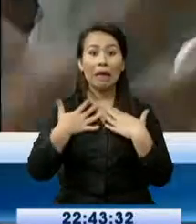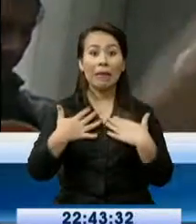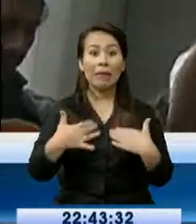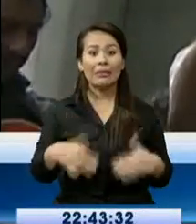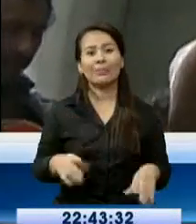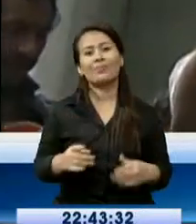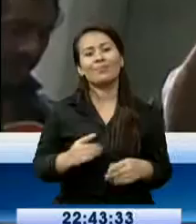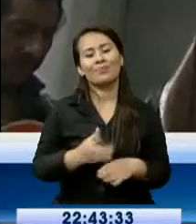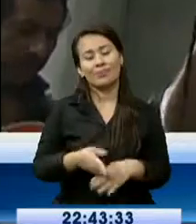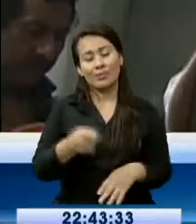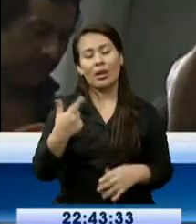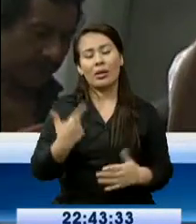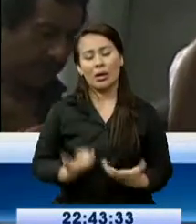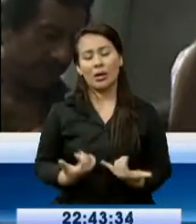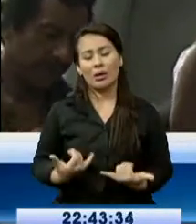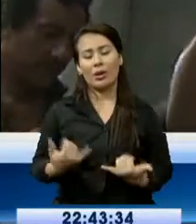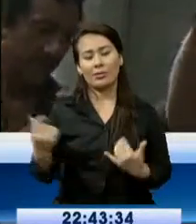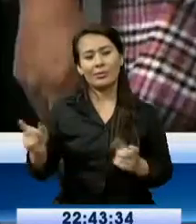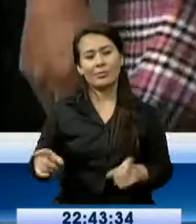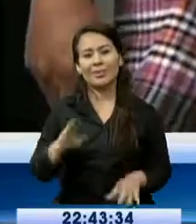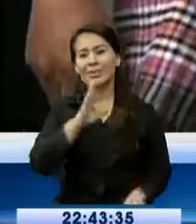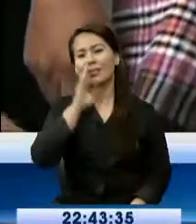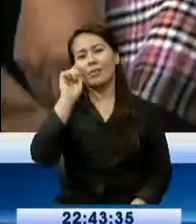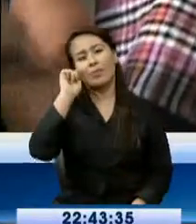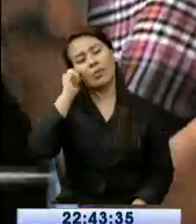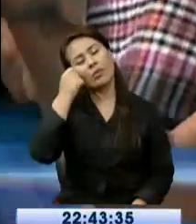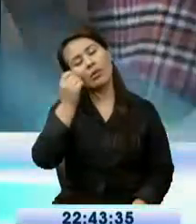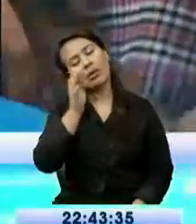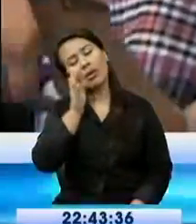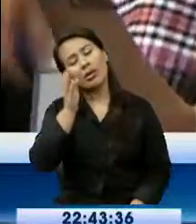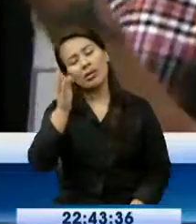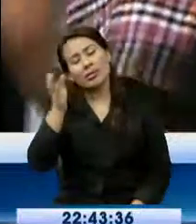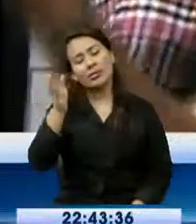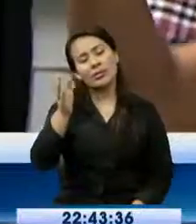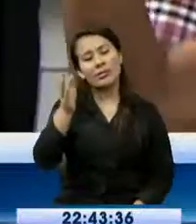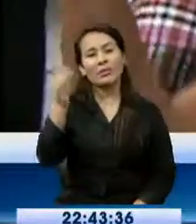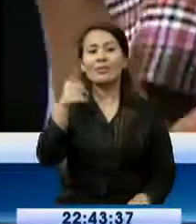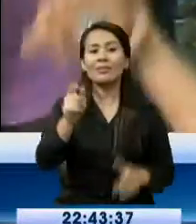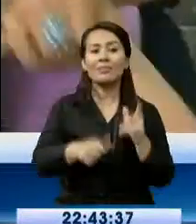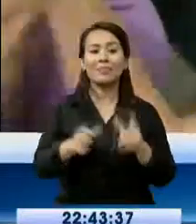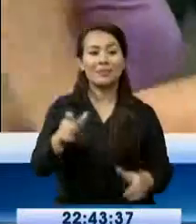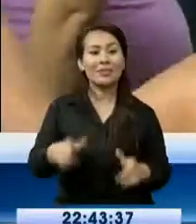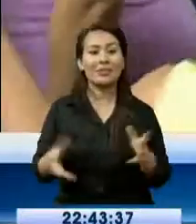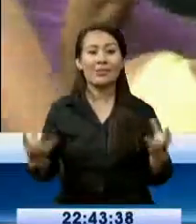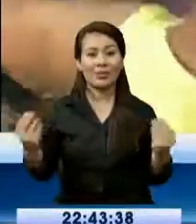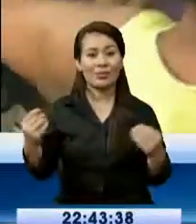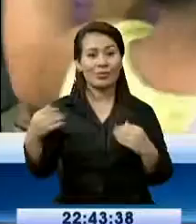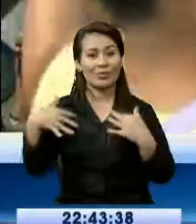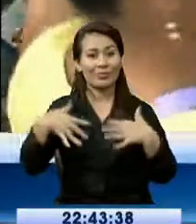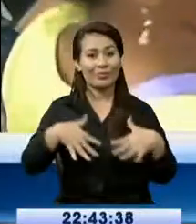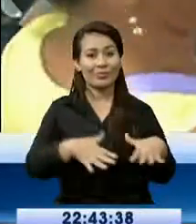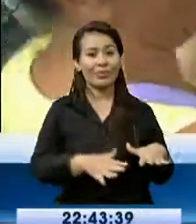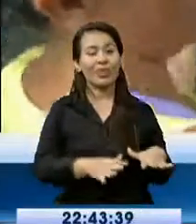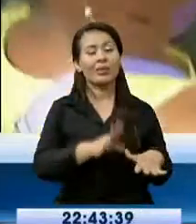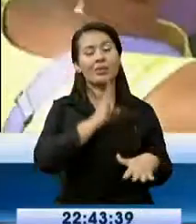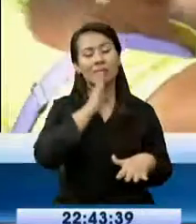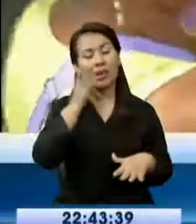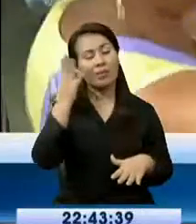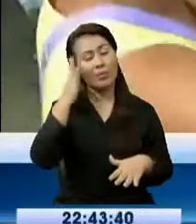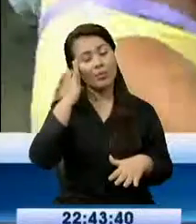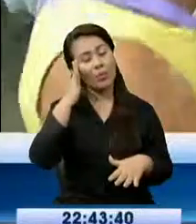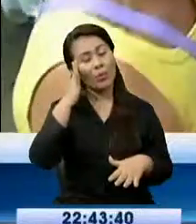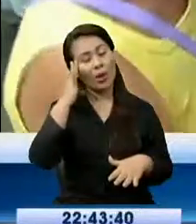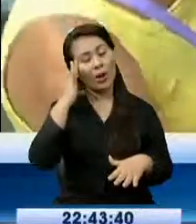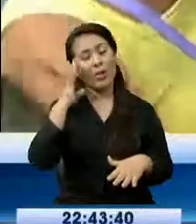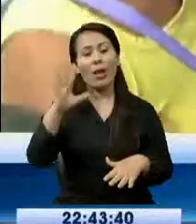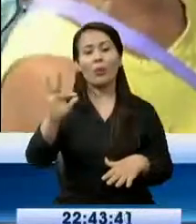El cantor habita en los pasillos que aúllan en el imaginario popular, masa que se conjuga y descarna cada 9